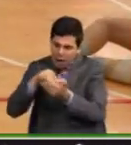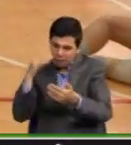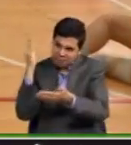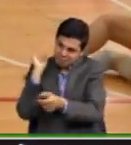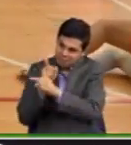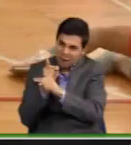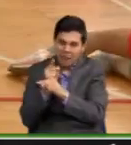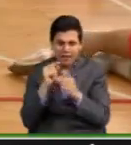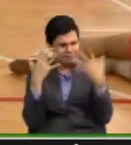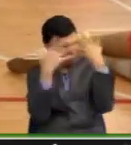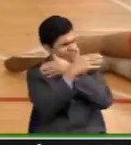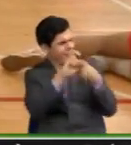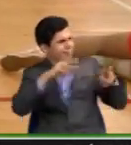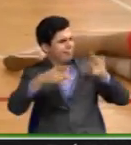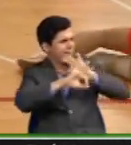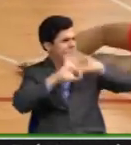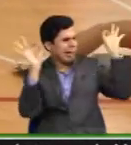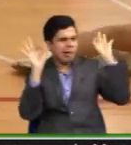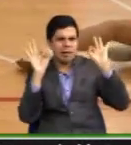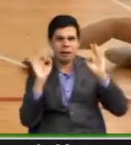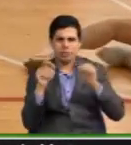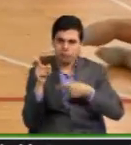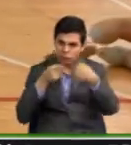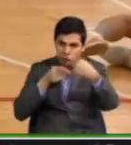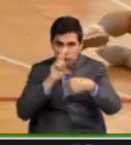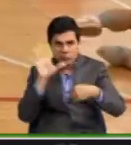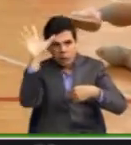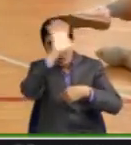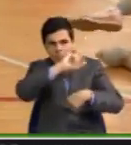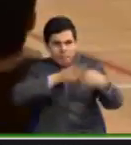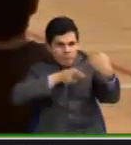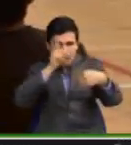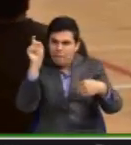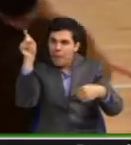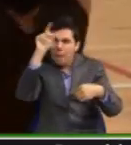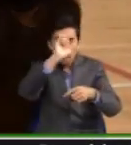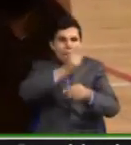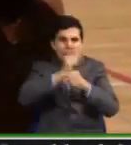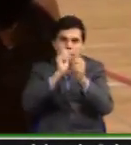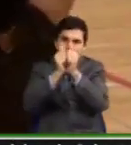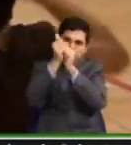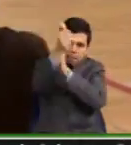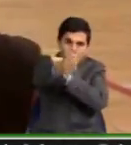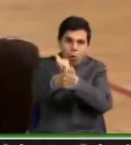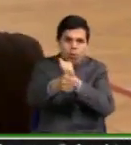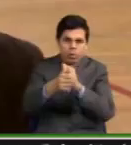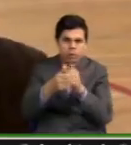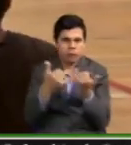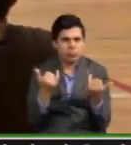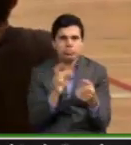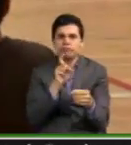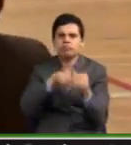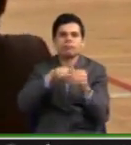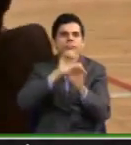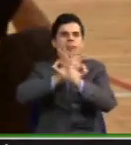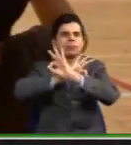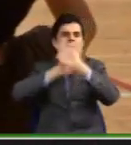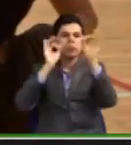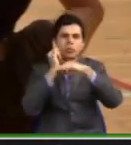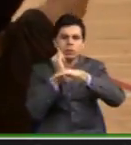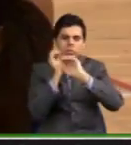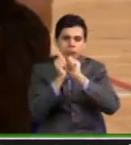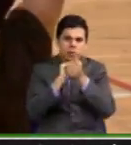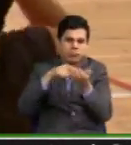y deportistas no para ahí. A pesar de estar en competencias nacionales y en algún momento haber logrado la clasificación a los Juegos, no están contratados por el